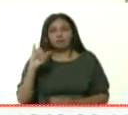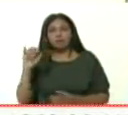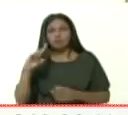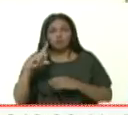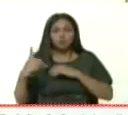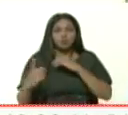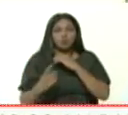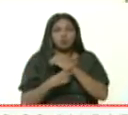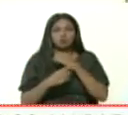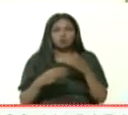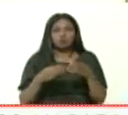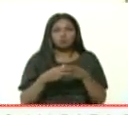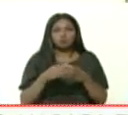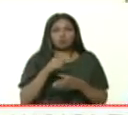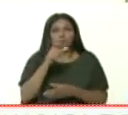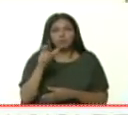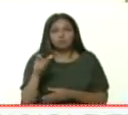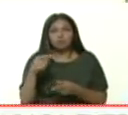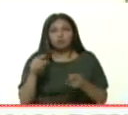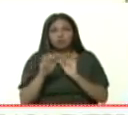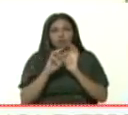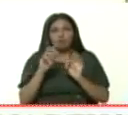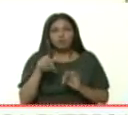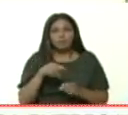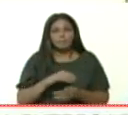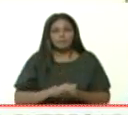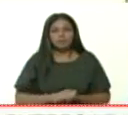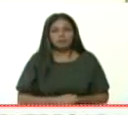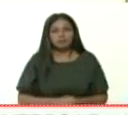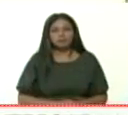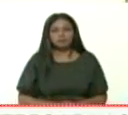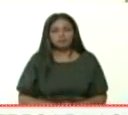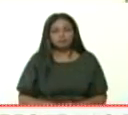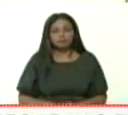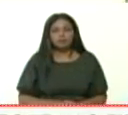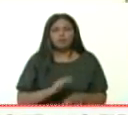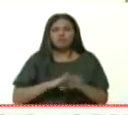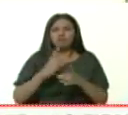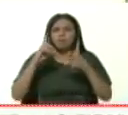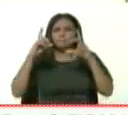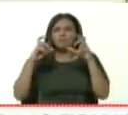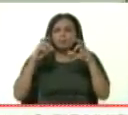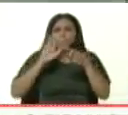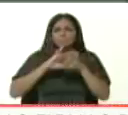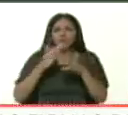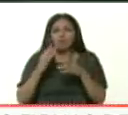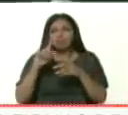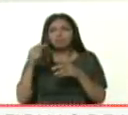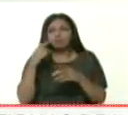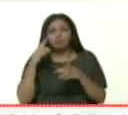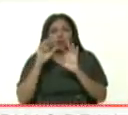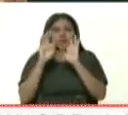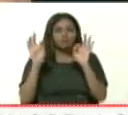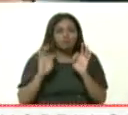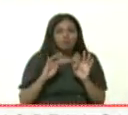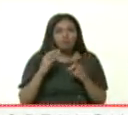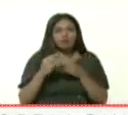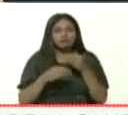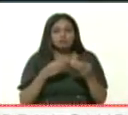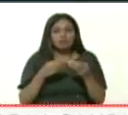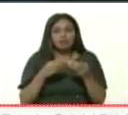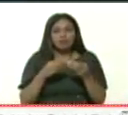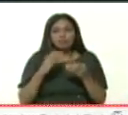Guaidó con alias El Brother, con alias El Menor, con alias Vaquita. ¿Y por qué la toma? Porque era una forma en que Los